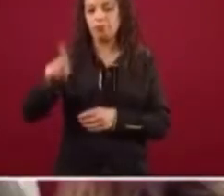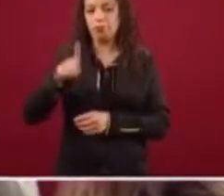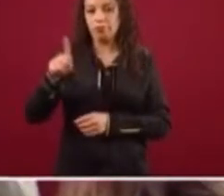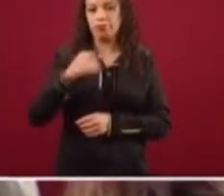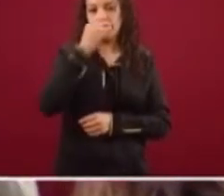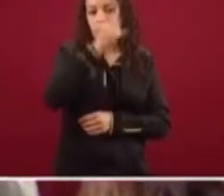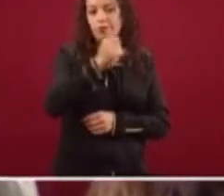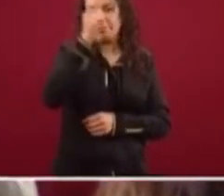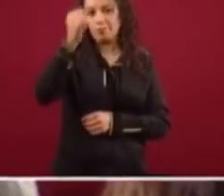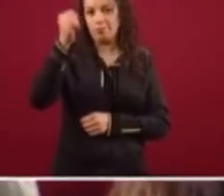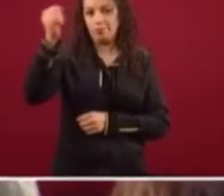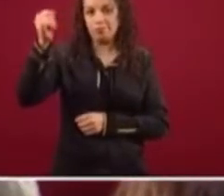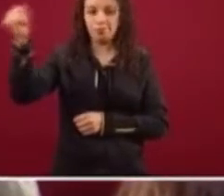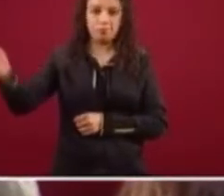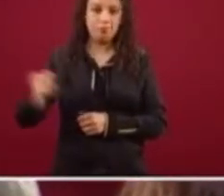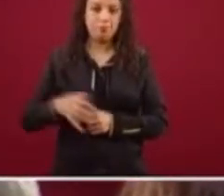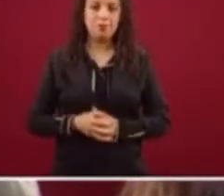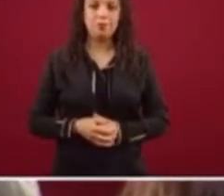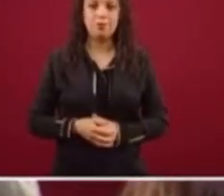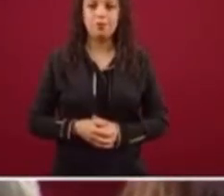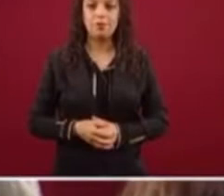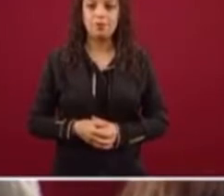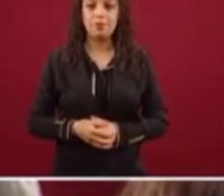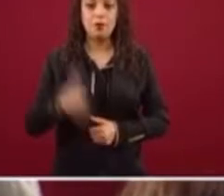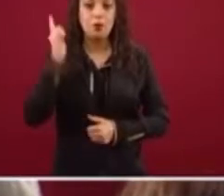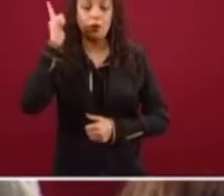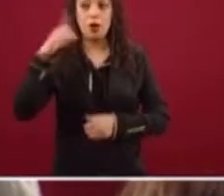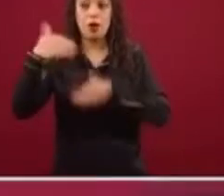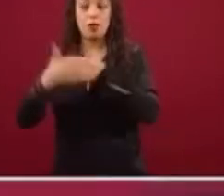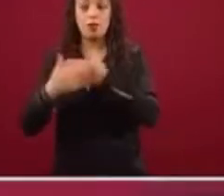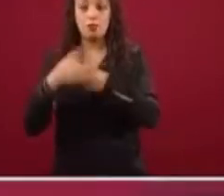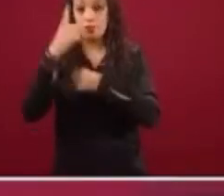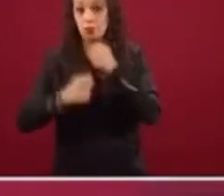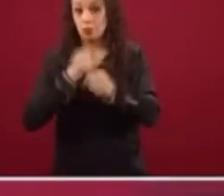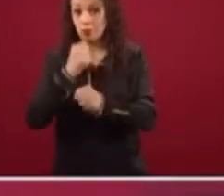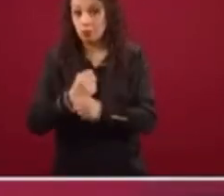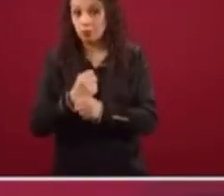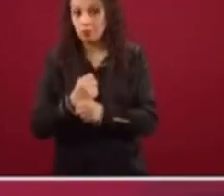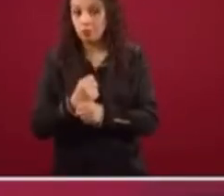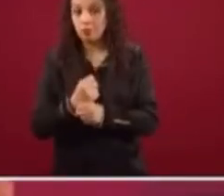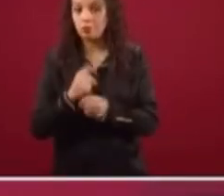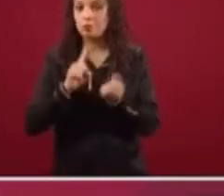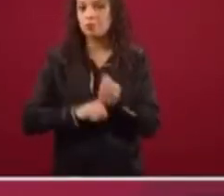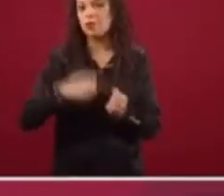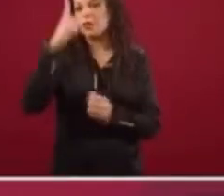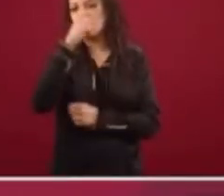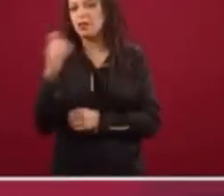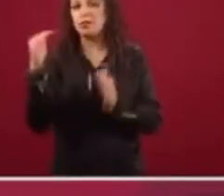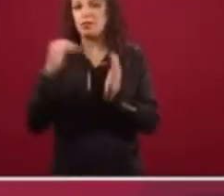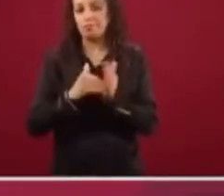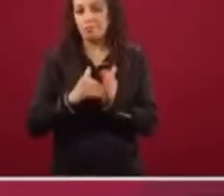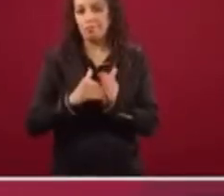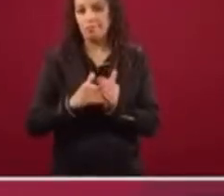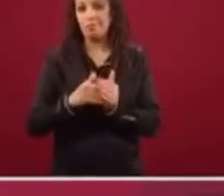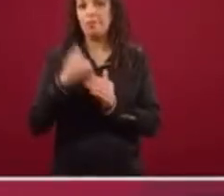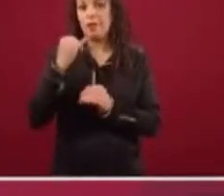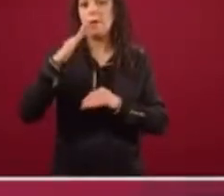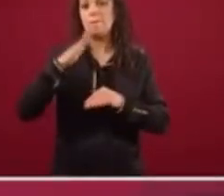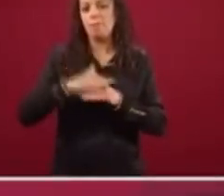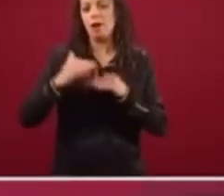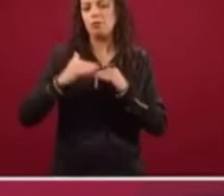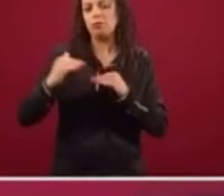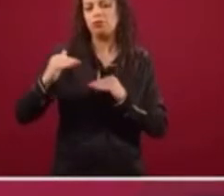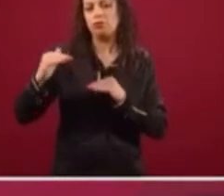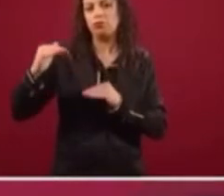llegando el próximo año probablemente a 100.000 y así iremos avanzando en menos de tres años